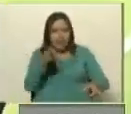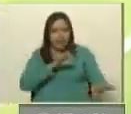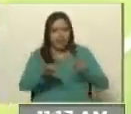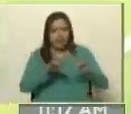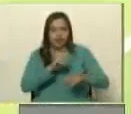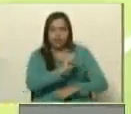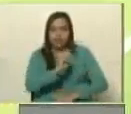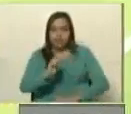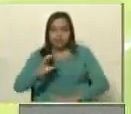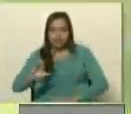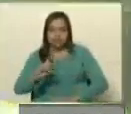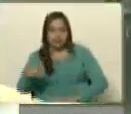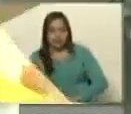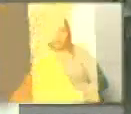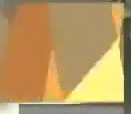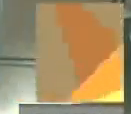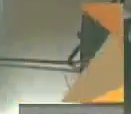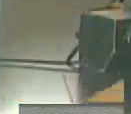Ya venimos, no se aparte.